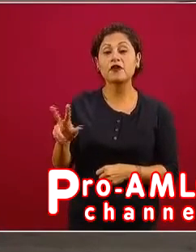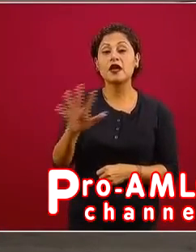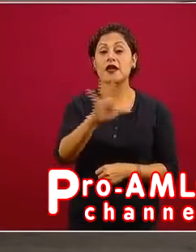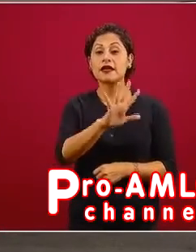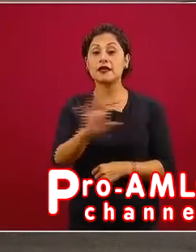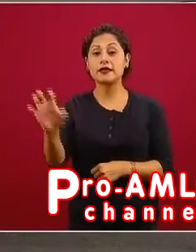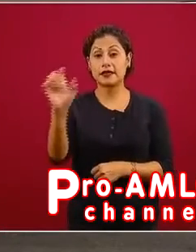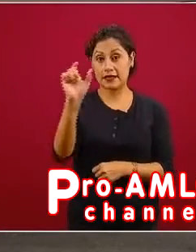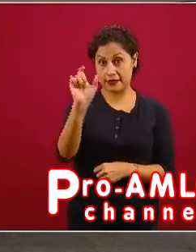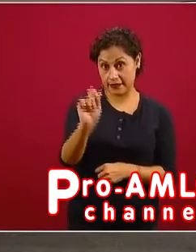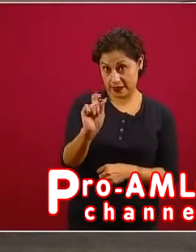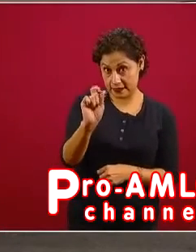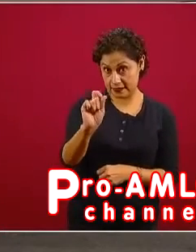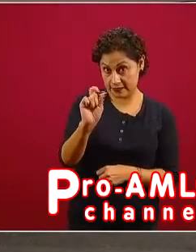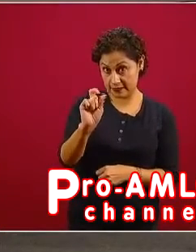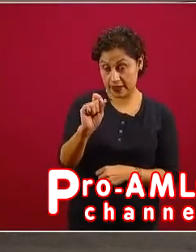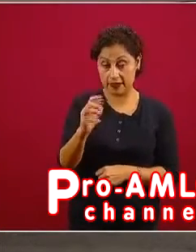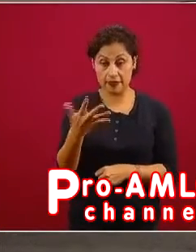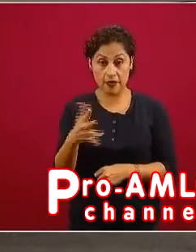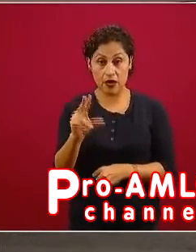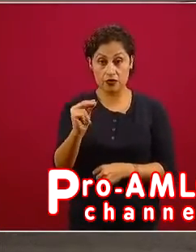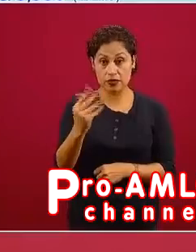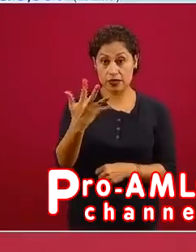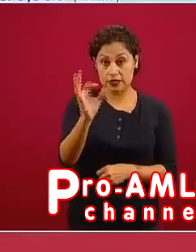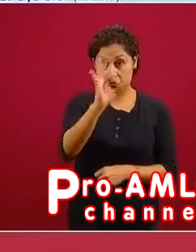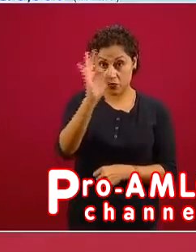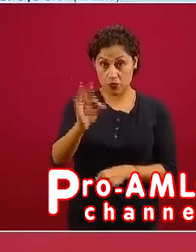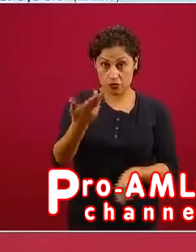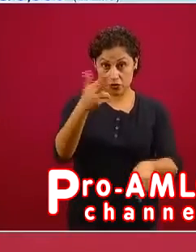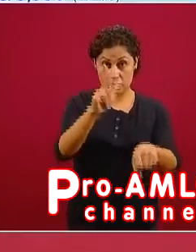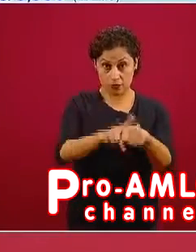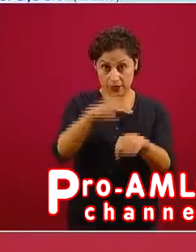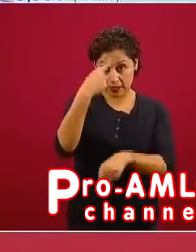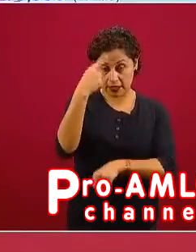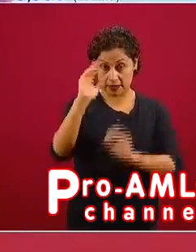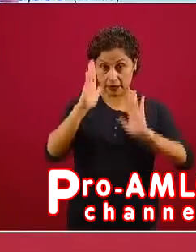520, que representan el 85% de los hospitales designados COVID,